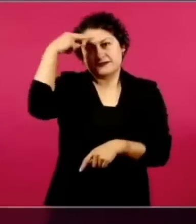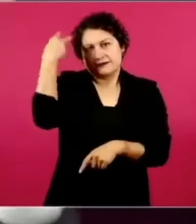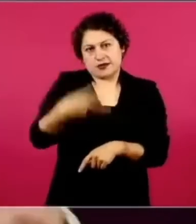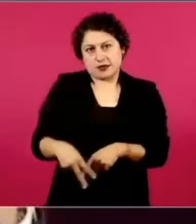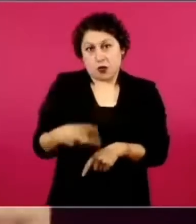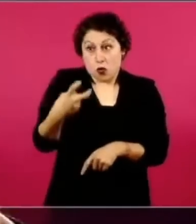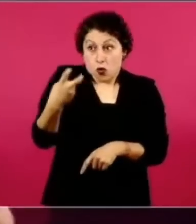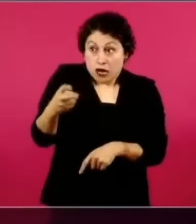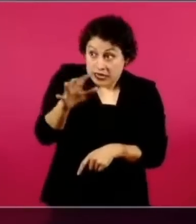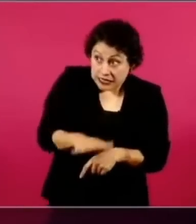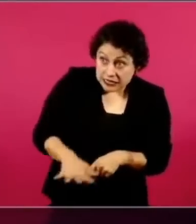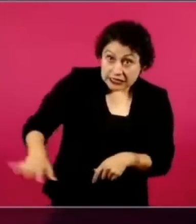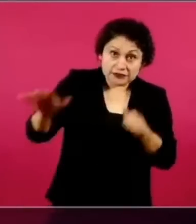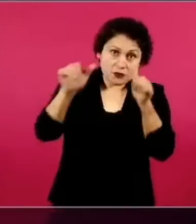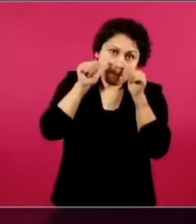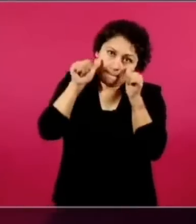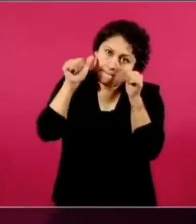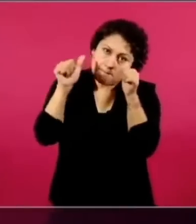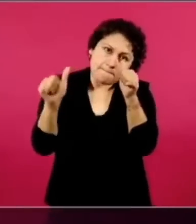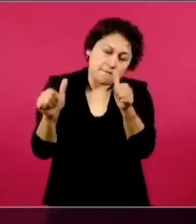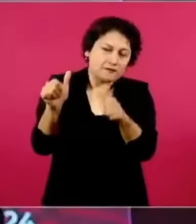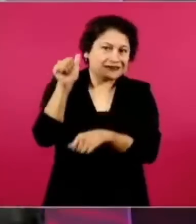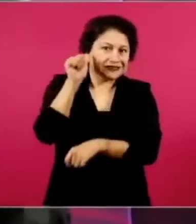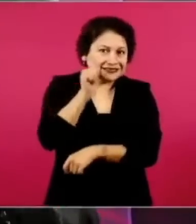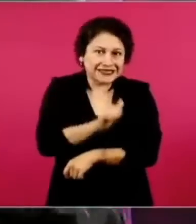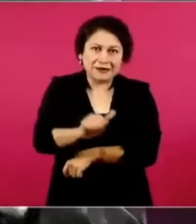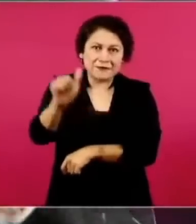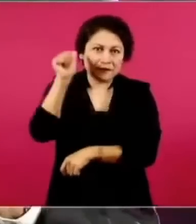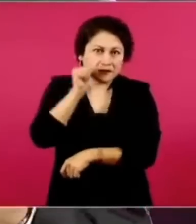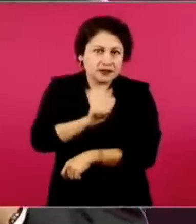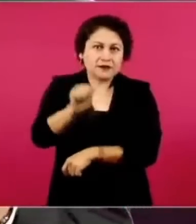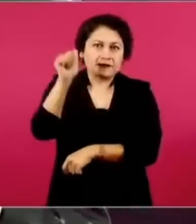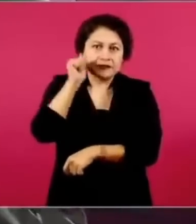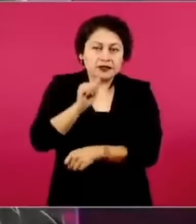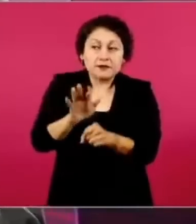El motor del cambio es el pueblo.